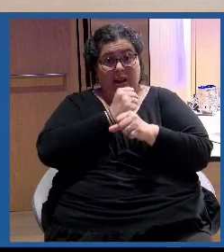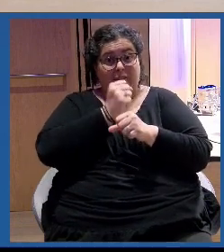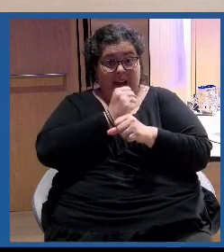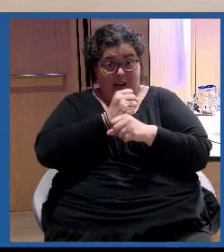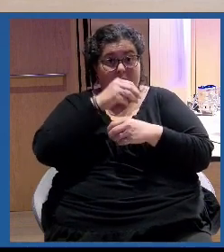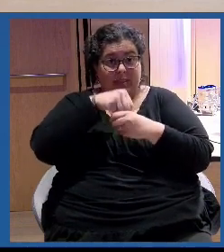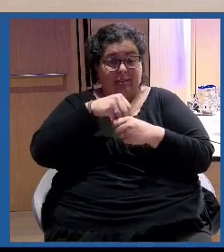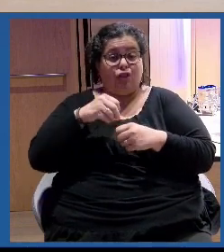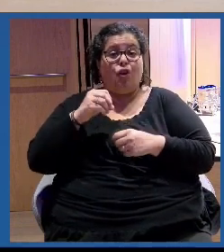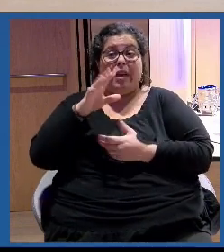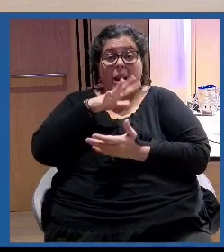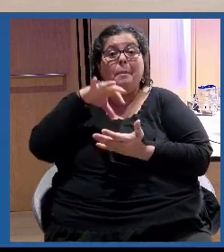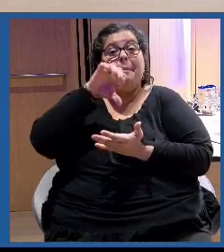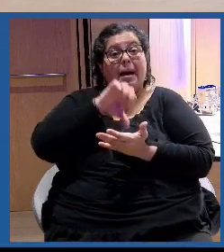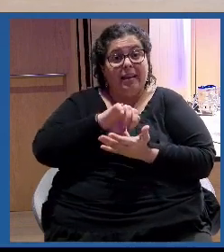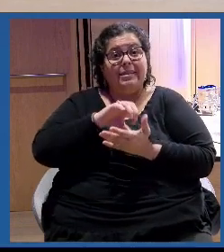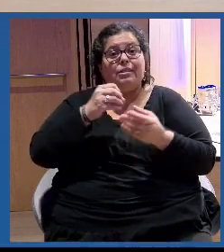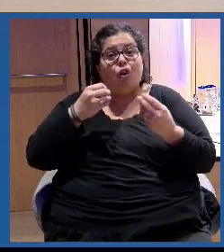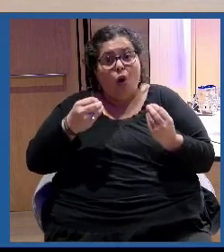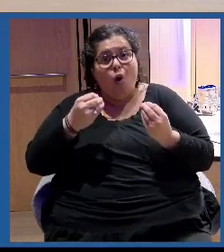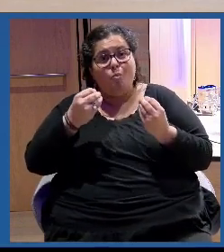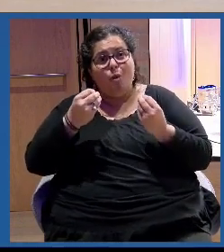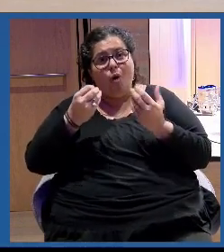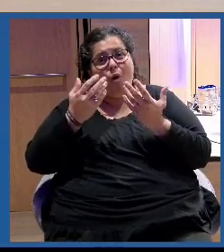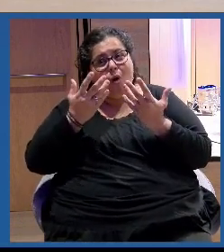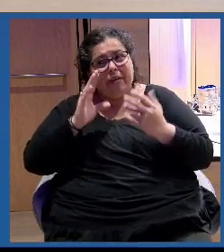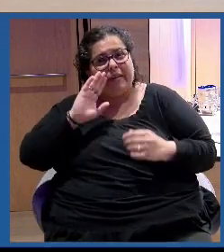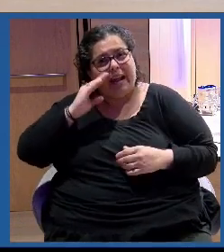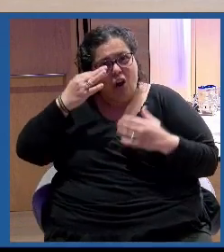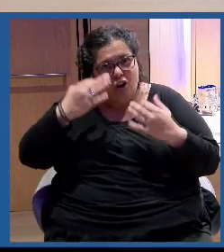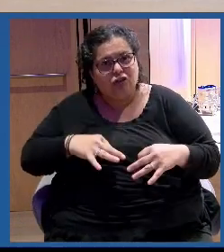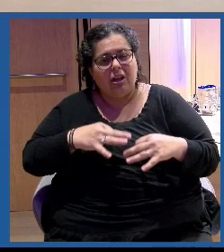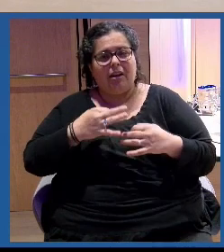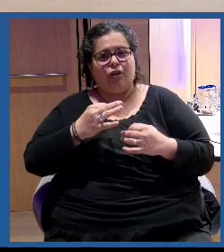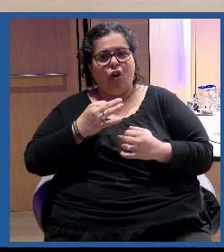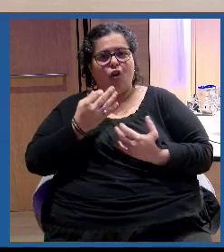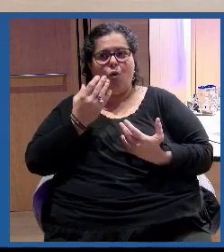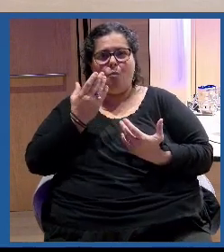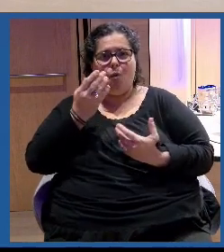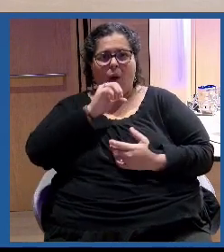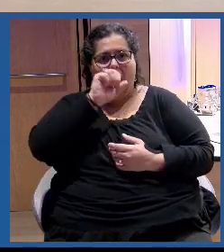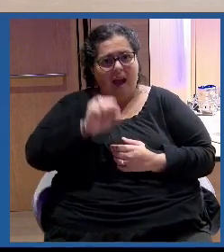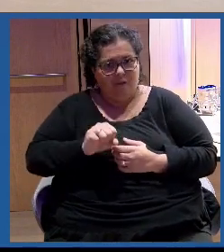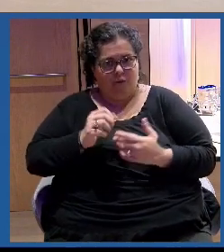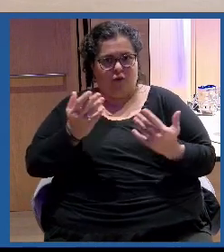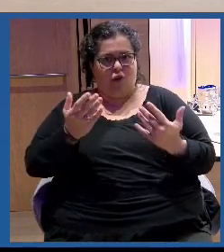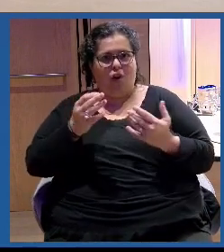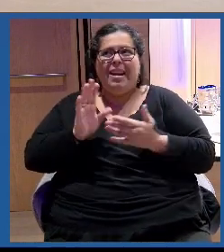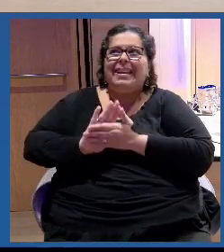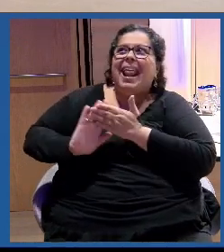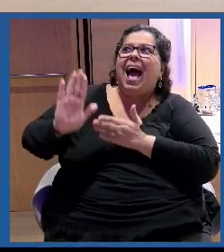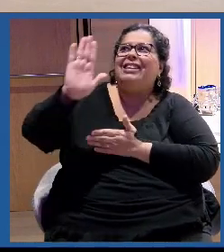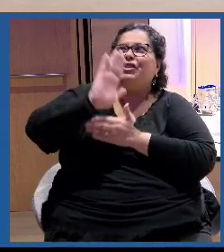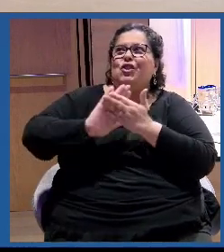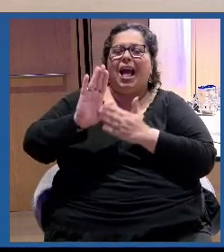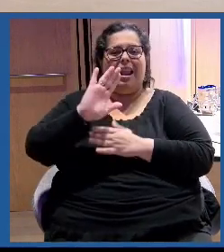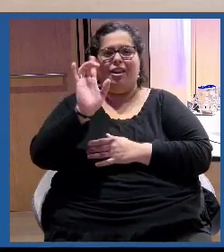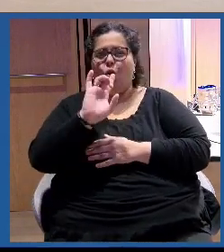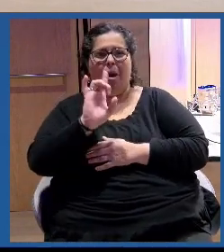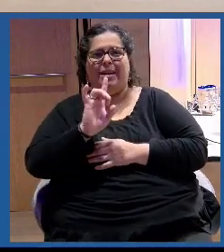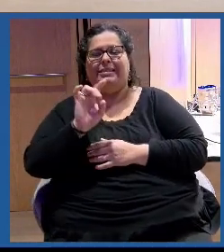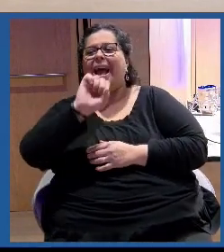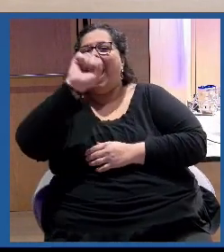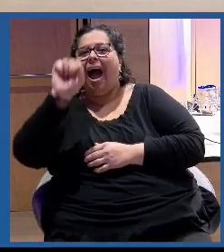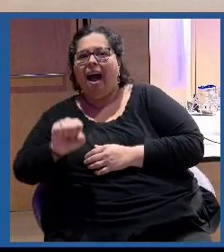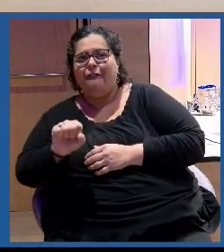diálogos afro nacionales, no diálogos afro-pacífico y diálogos afro